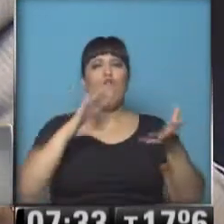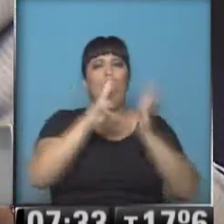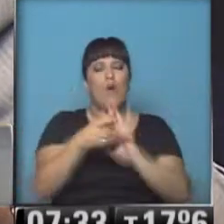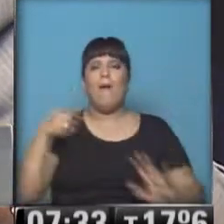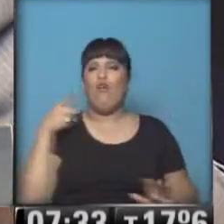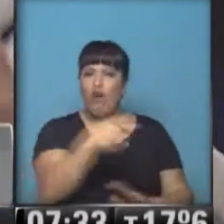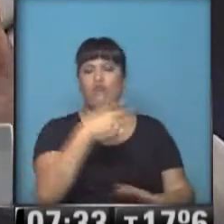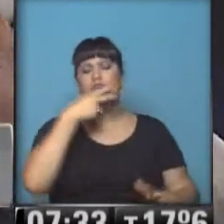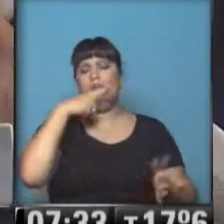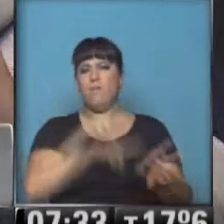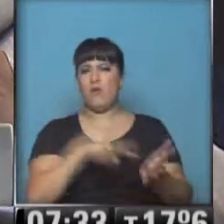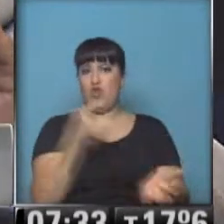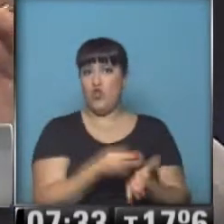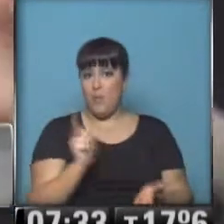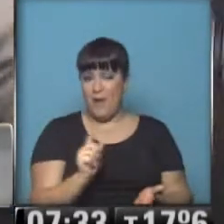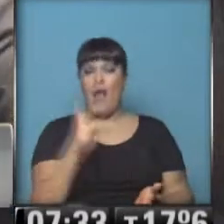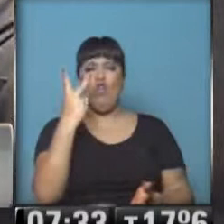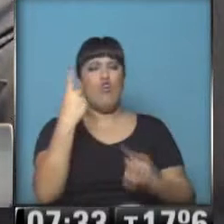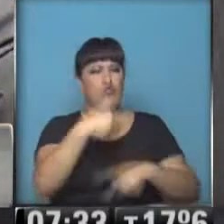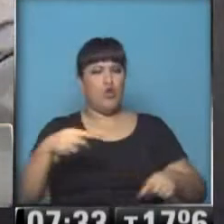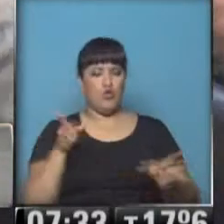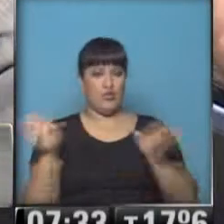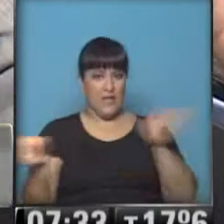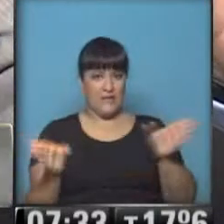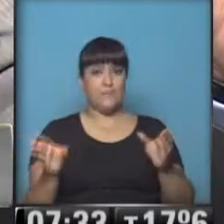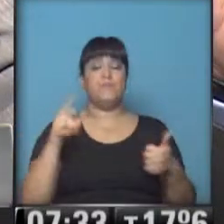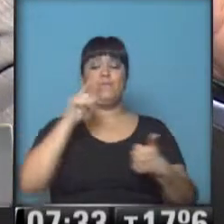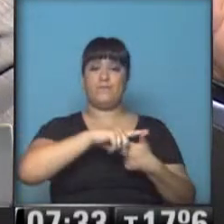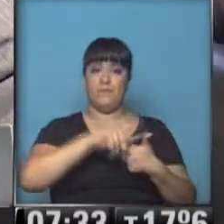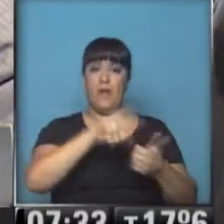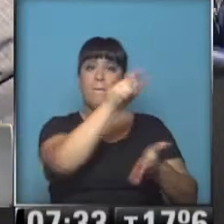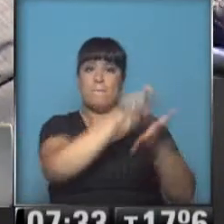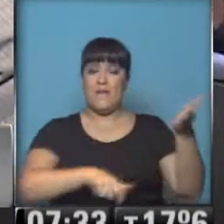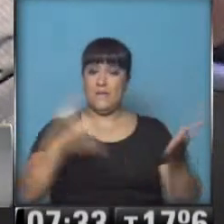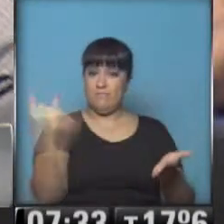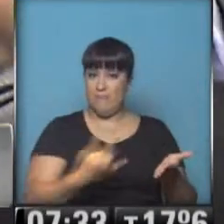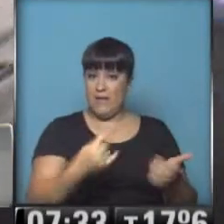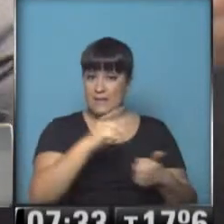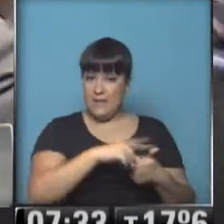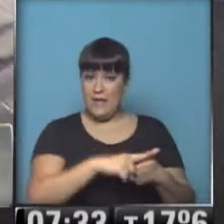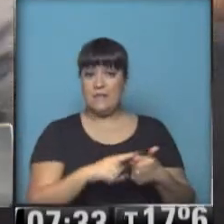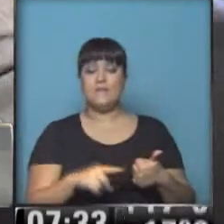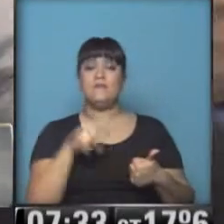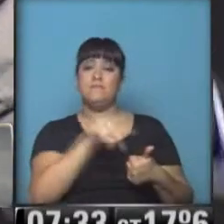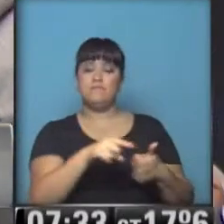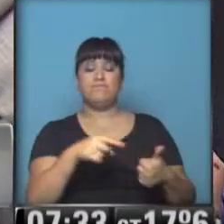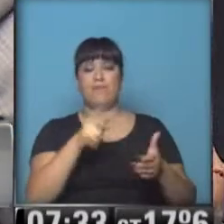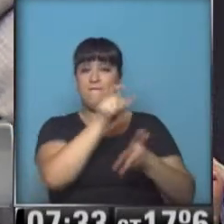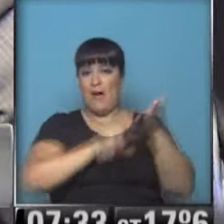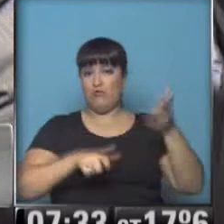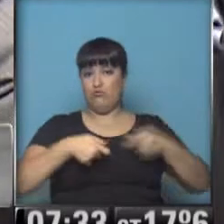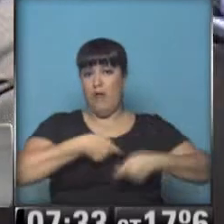evasión fiscal. Tenemos dos cuestiones. La usina de factura apócrifa, que es el que emite la